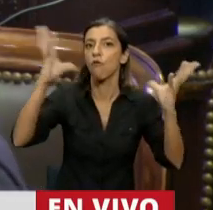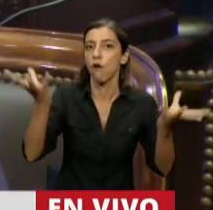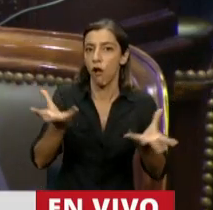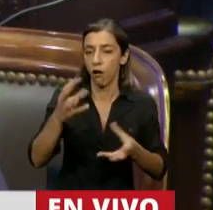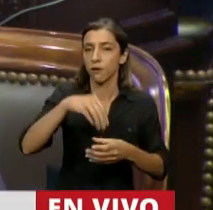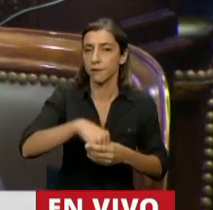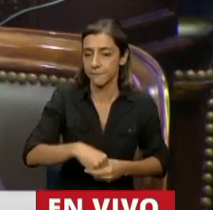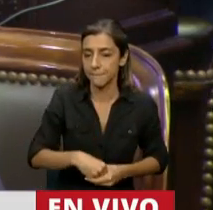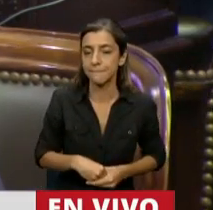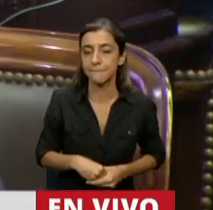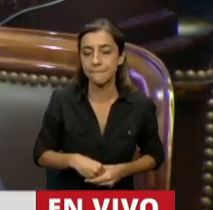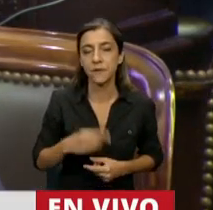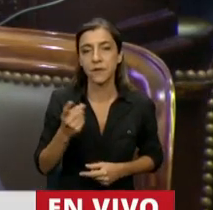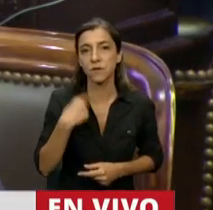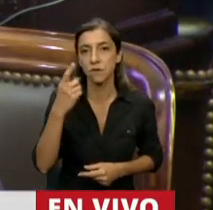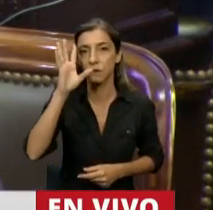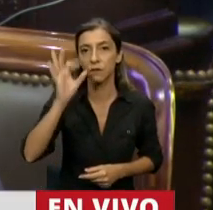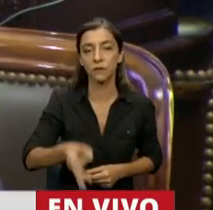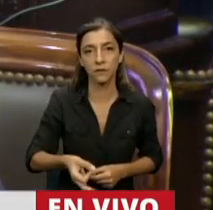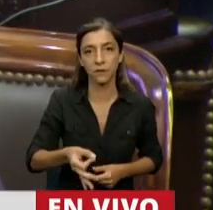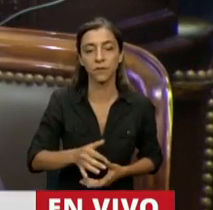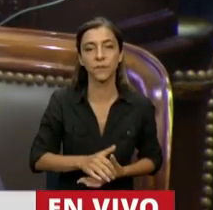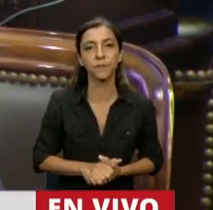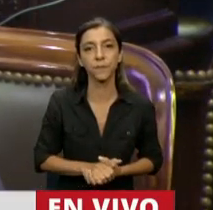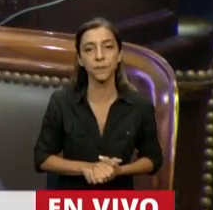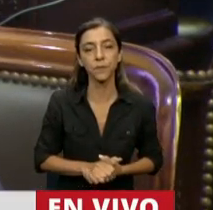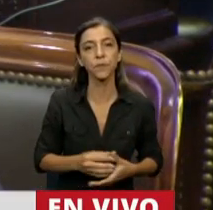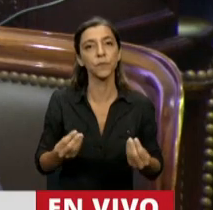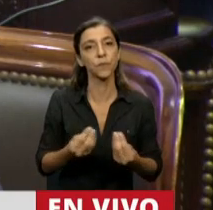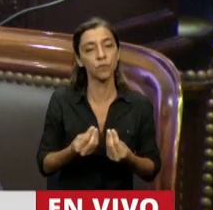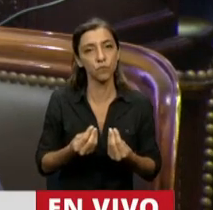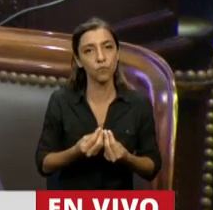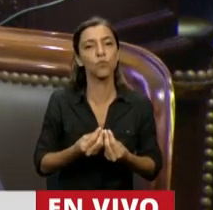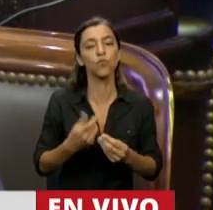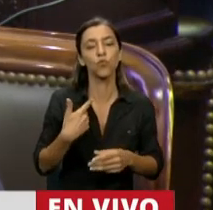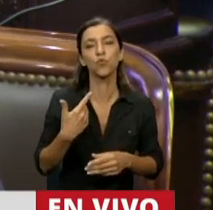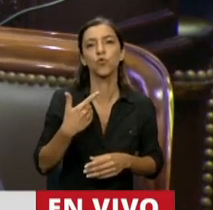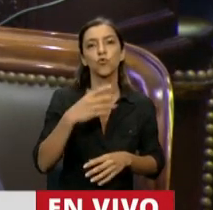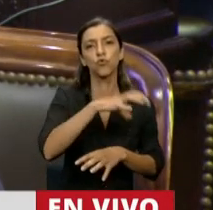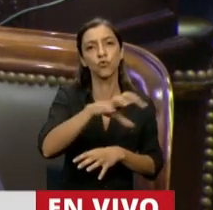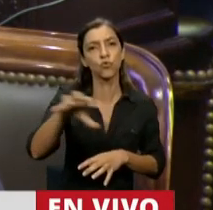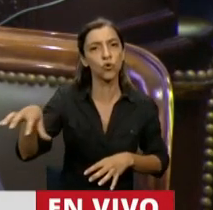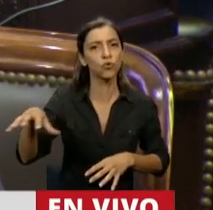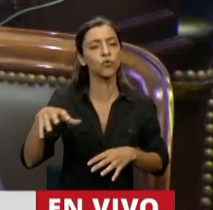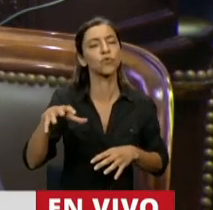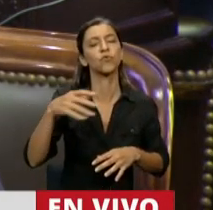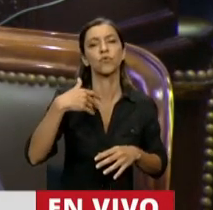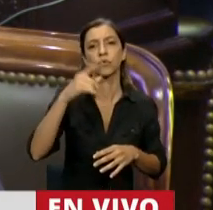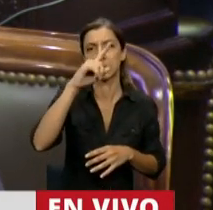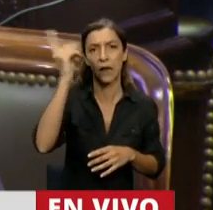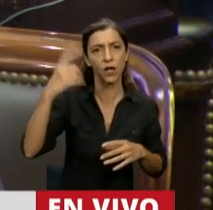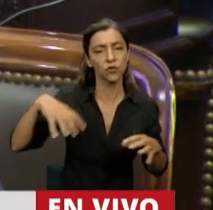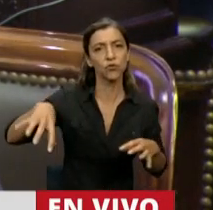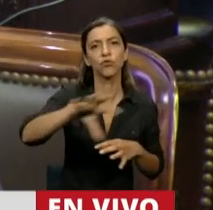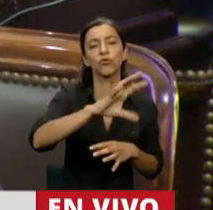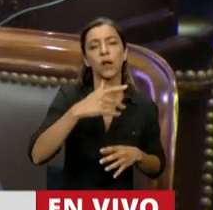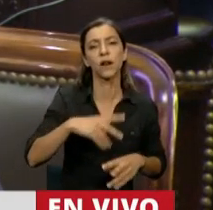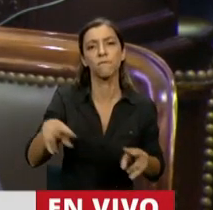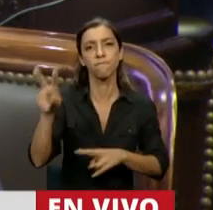Nosotros somos conscientes que varias administraciones nacionales han intentado